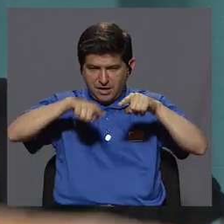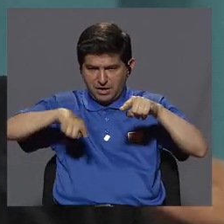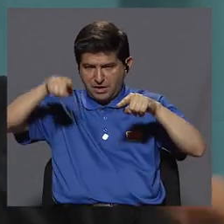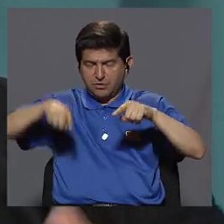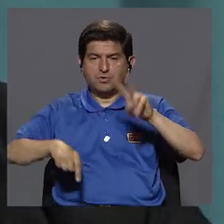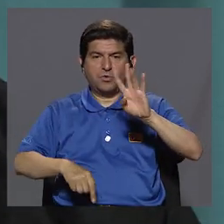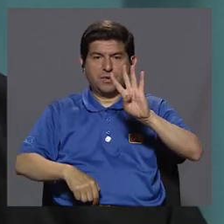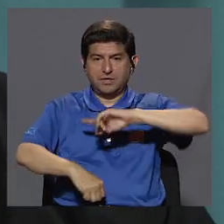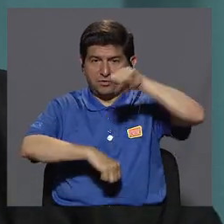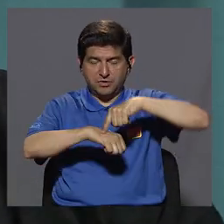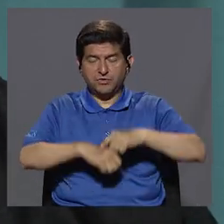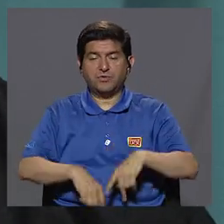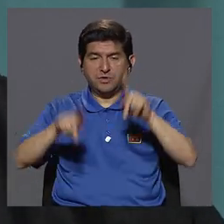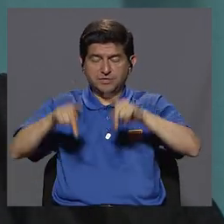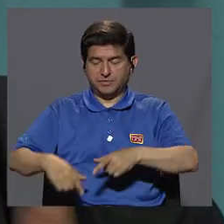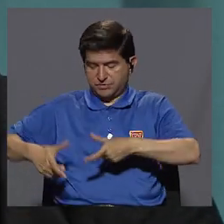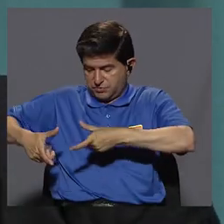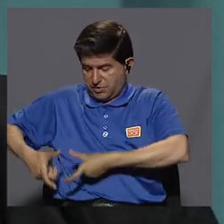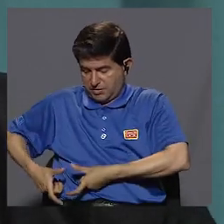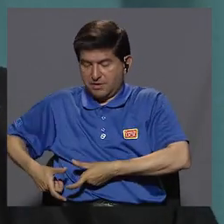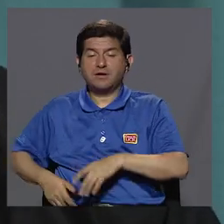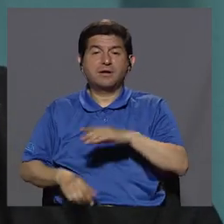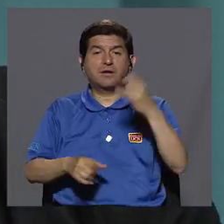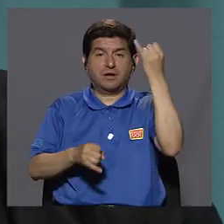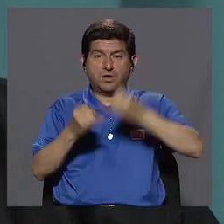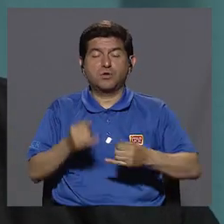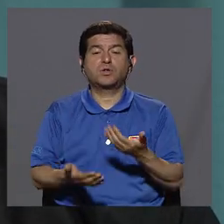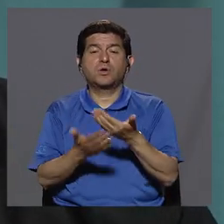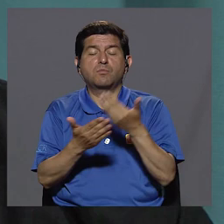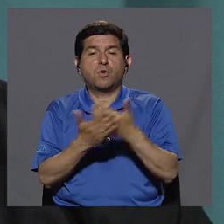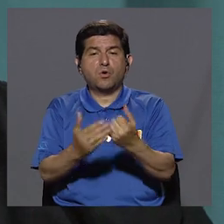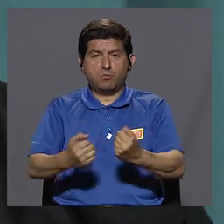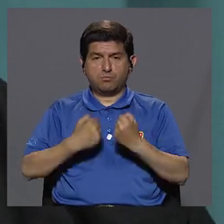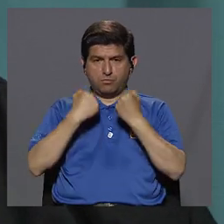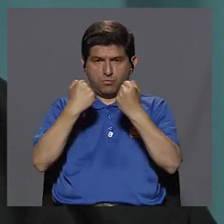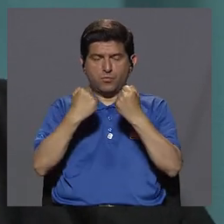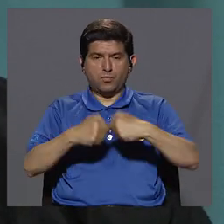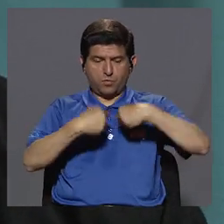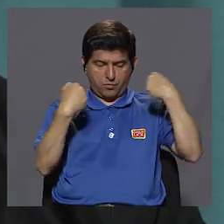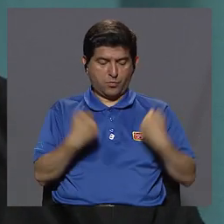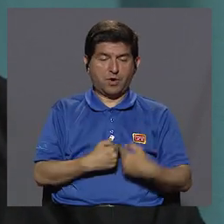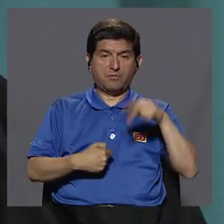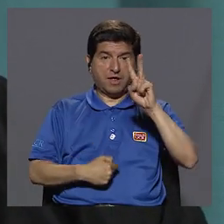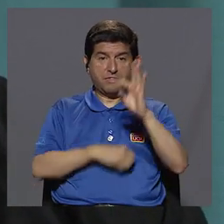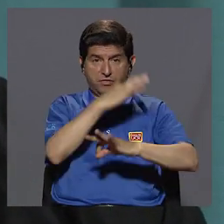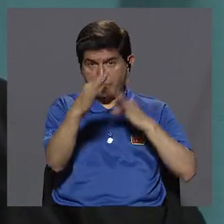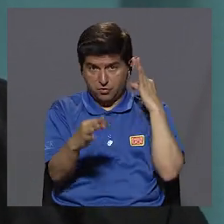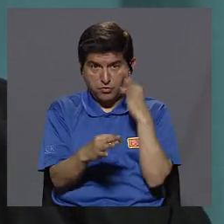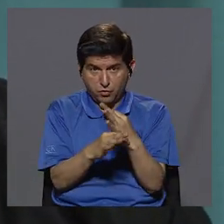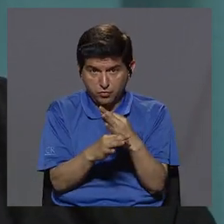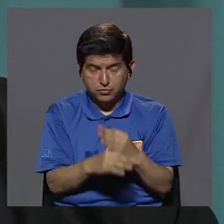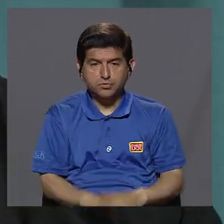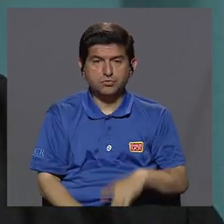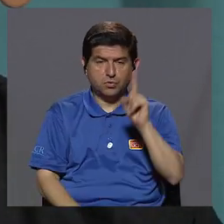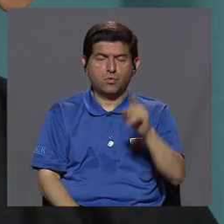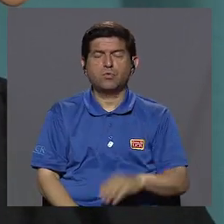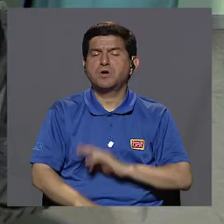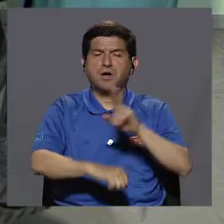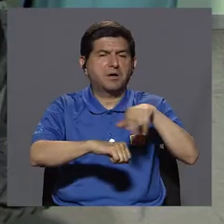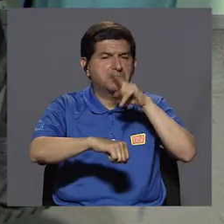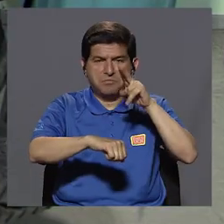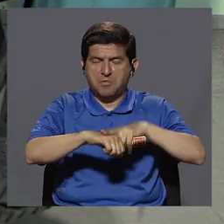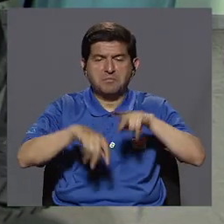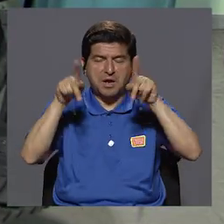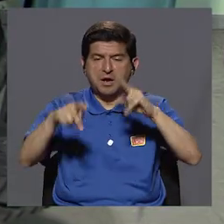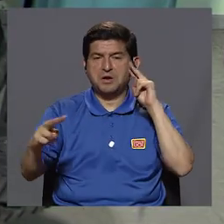que se le pone el paciente se va y por último tenemos la prueba de esfuerzo que para eso tenemos también dos modalidades que es la más